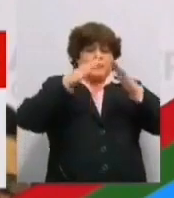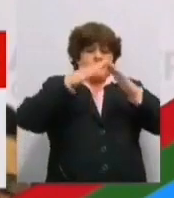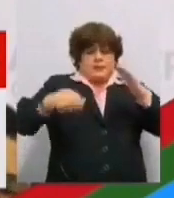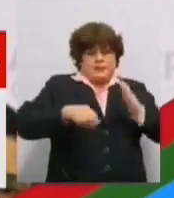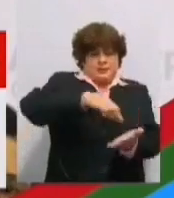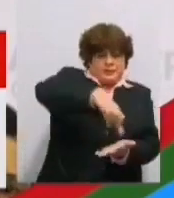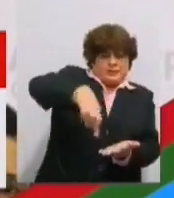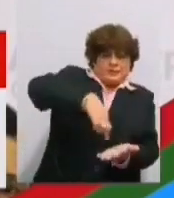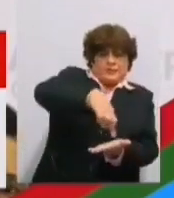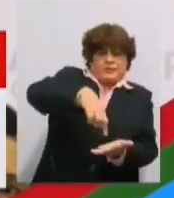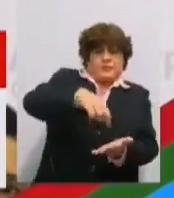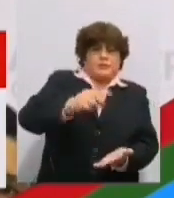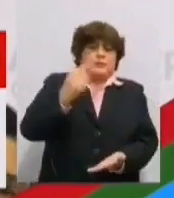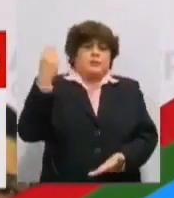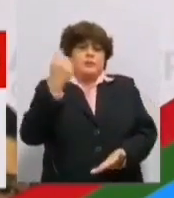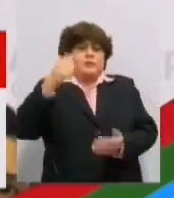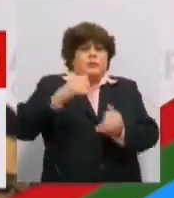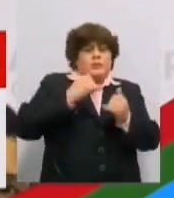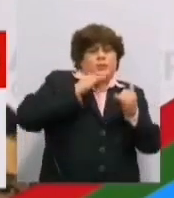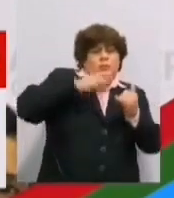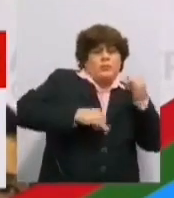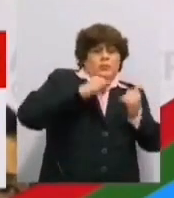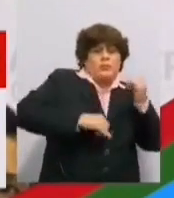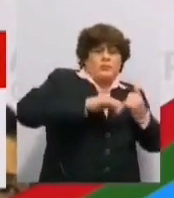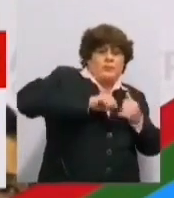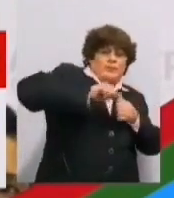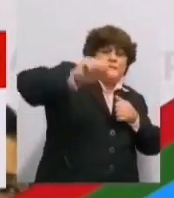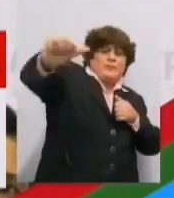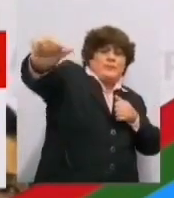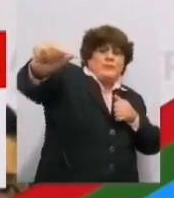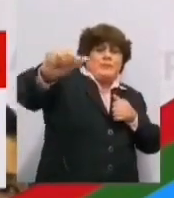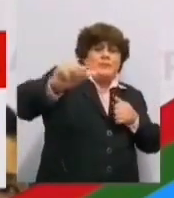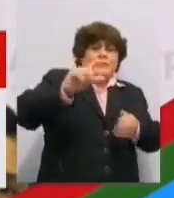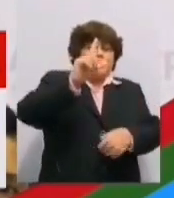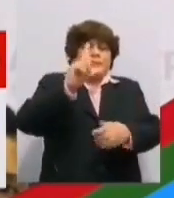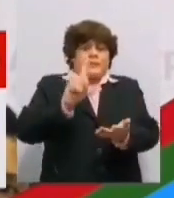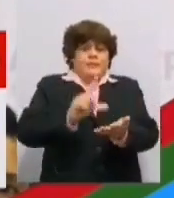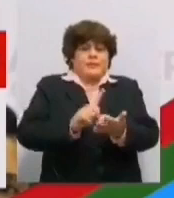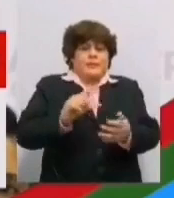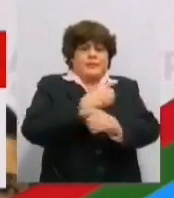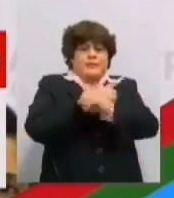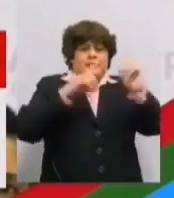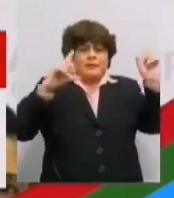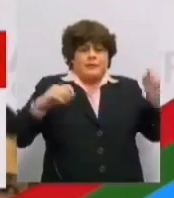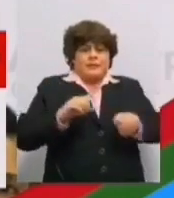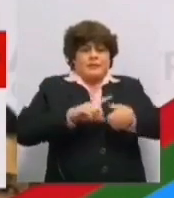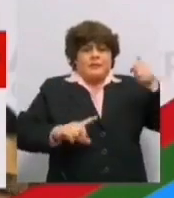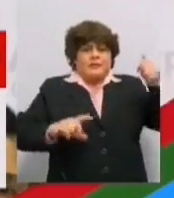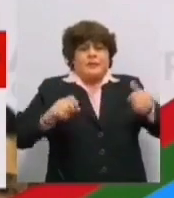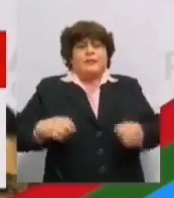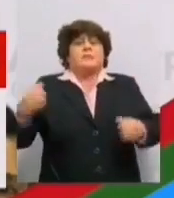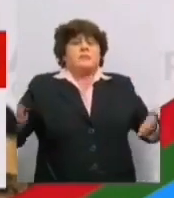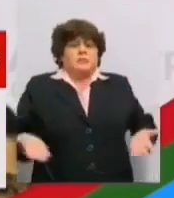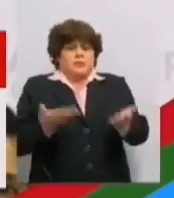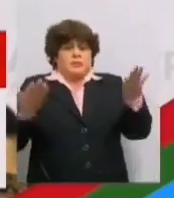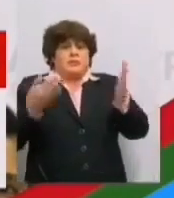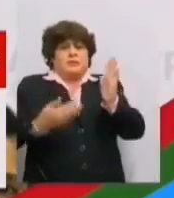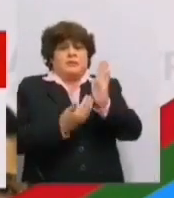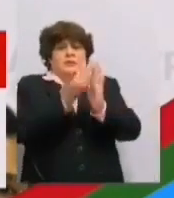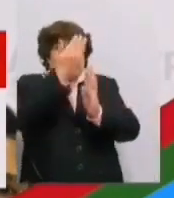Trujillo como en el poblador en el último Rincón de la región la libertad tenga igualdad de oportunidades para desarrollarse